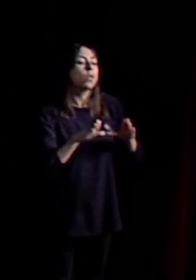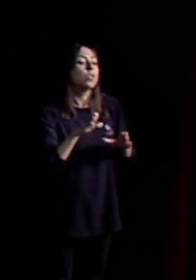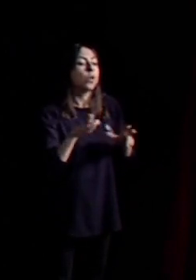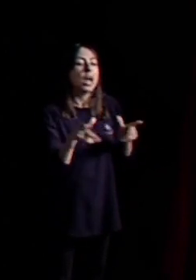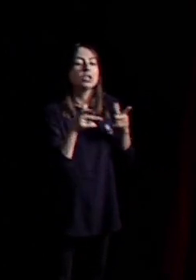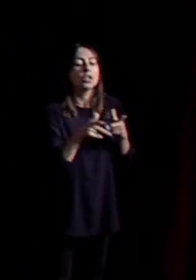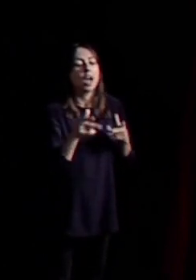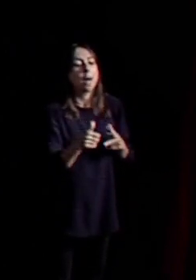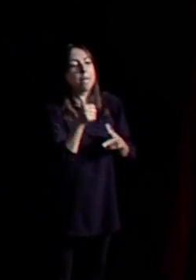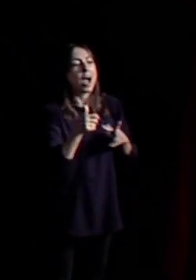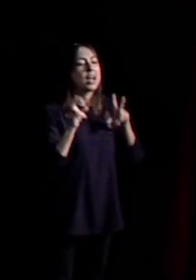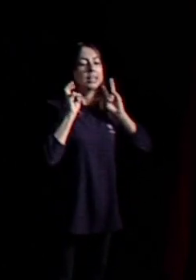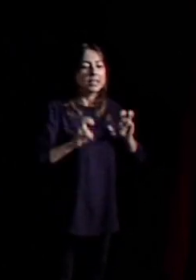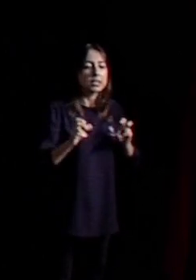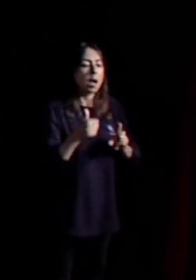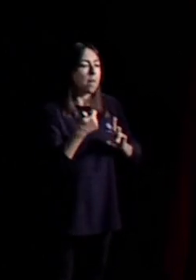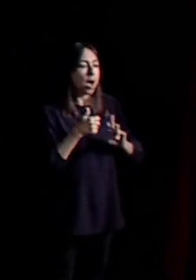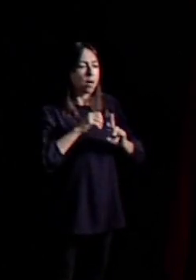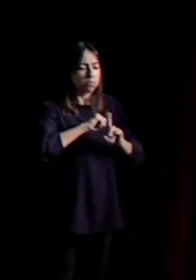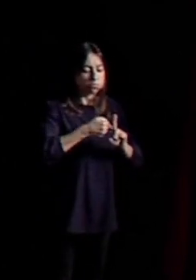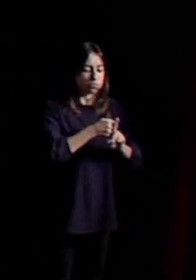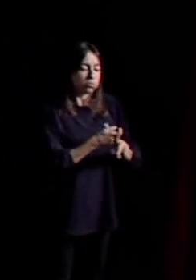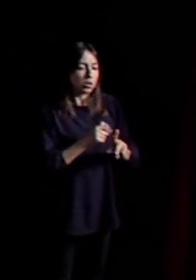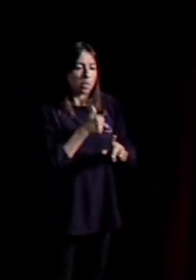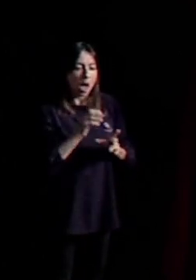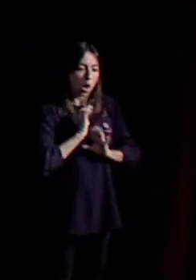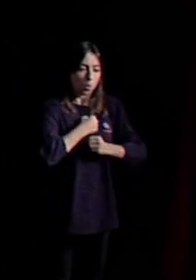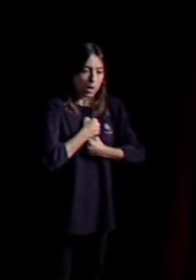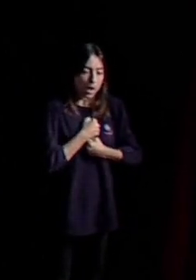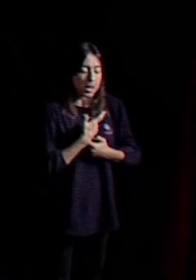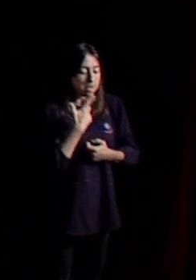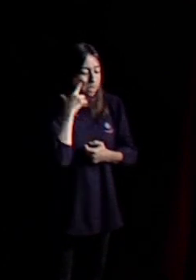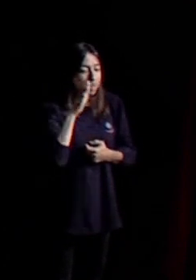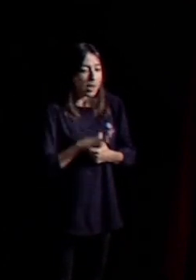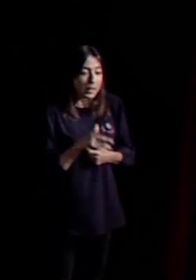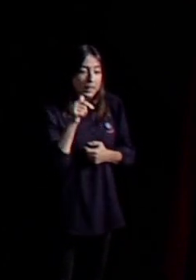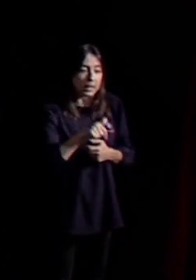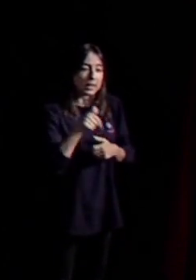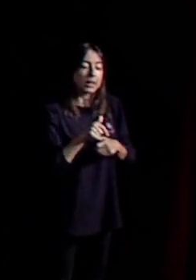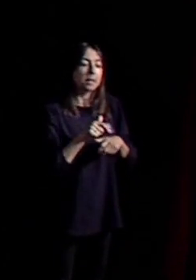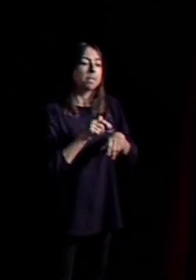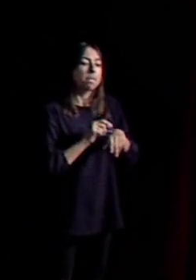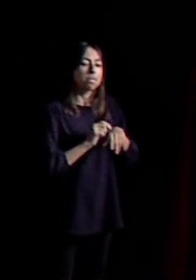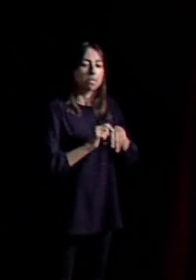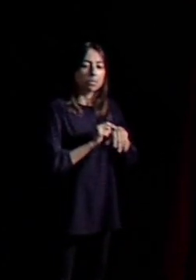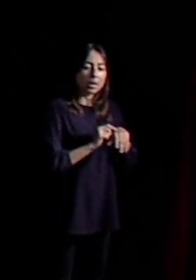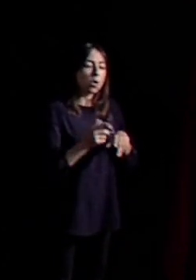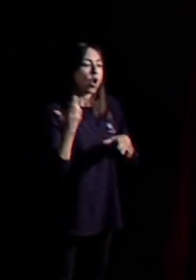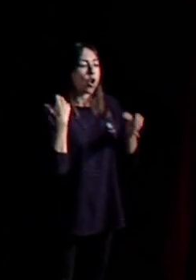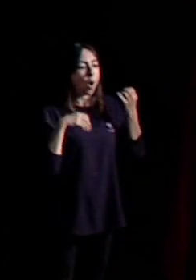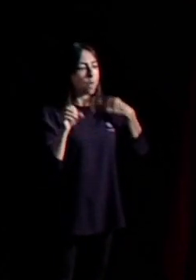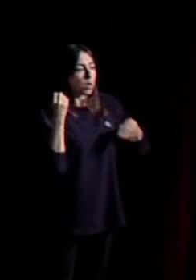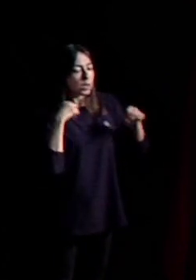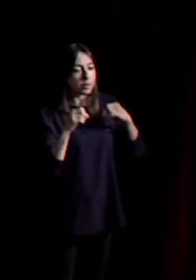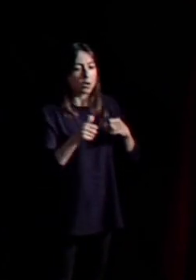como más estresada y más presionada. Parece que este tipo de comportamientos